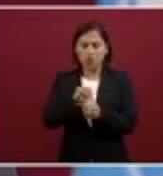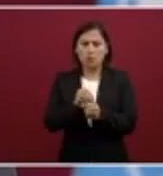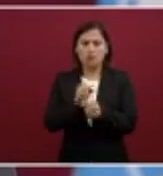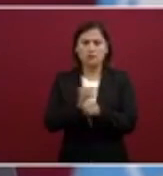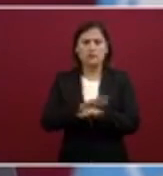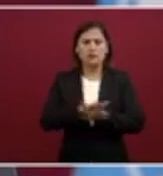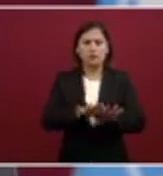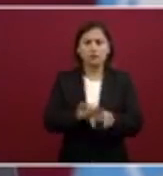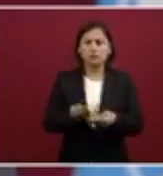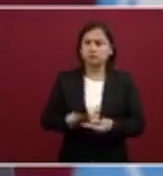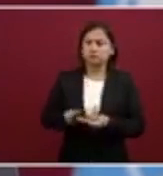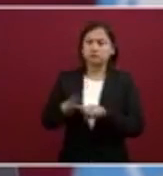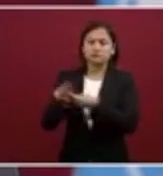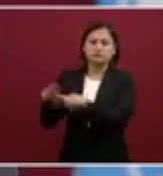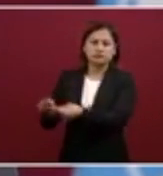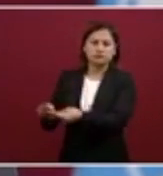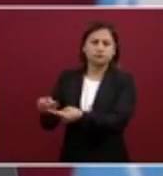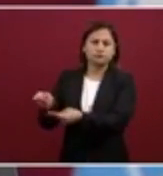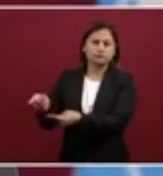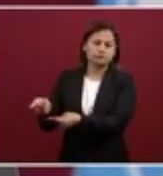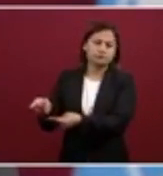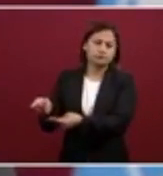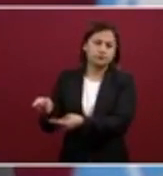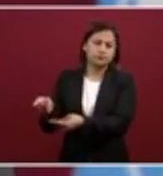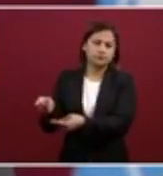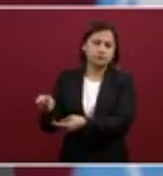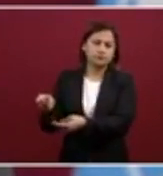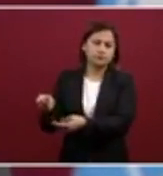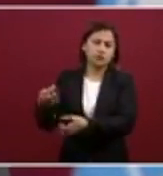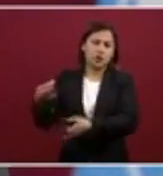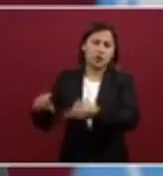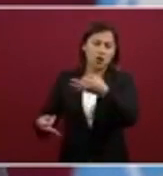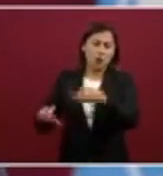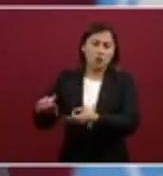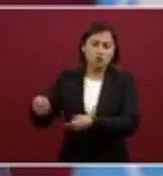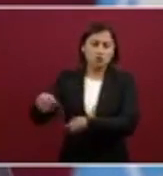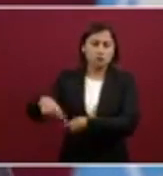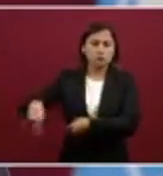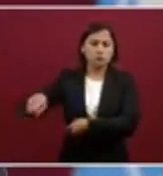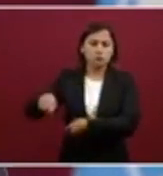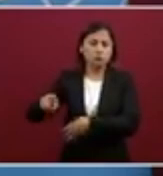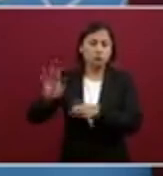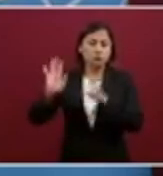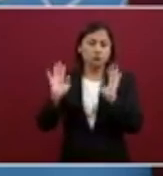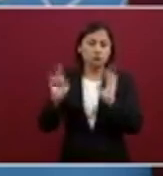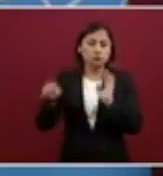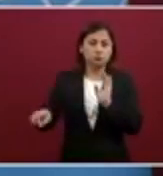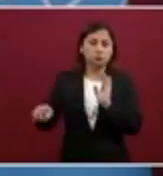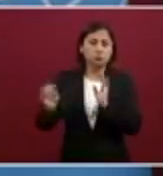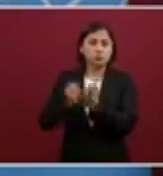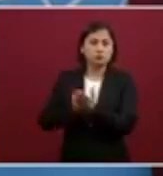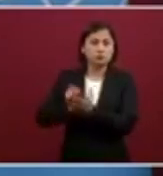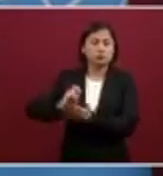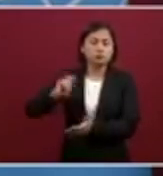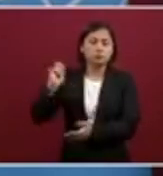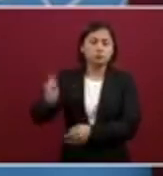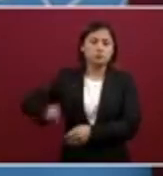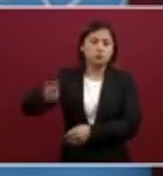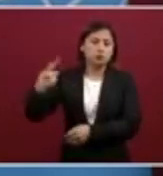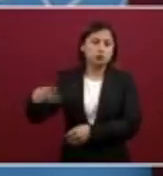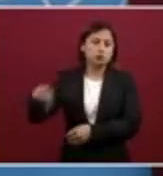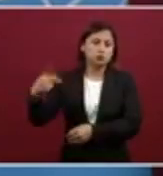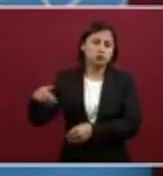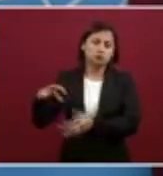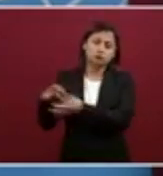Judicial para que resuelvan lo que proceda de conformidad con la